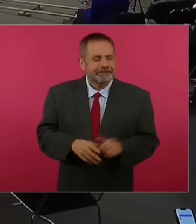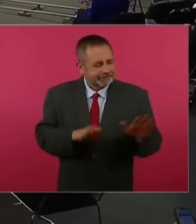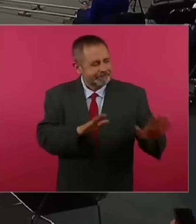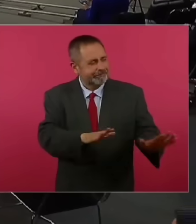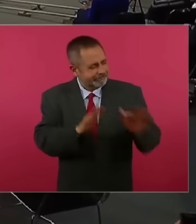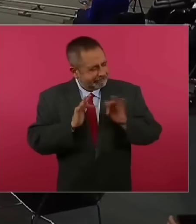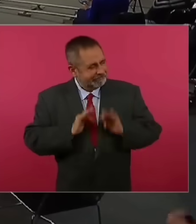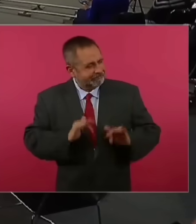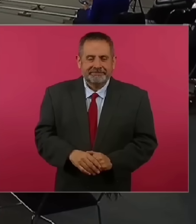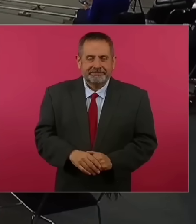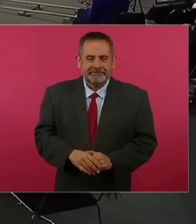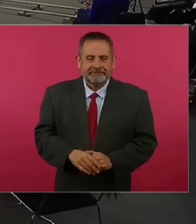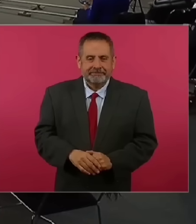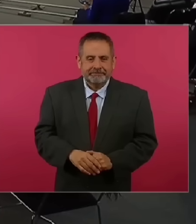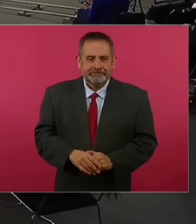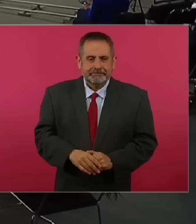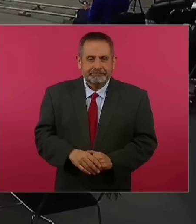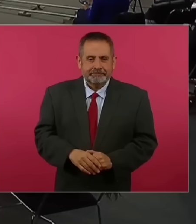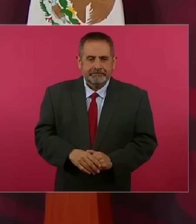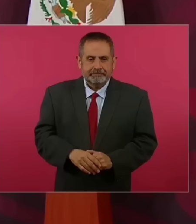Relájense.